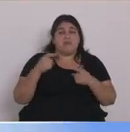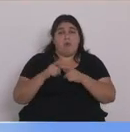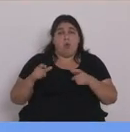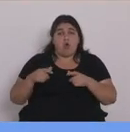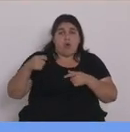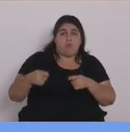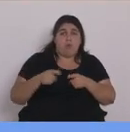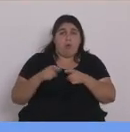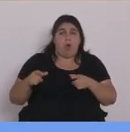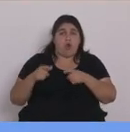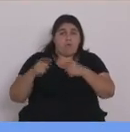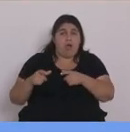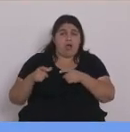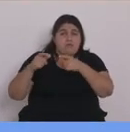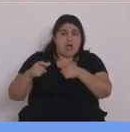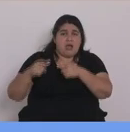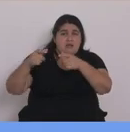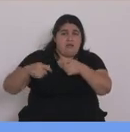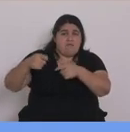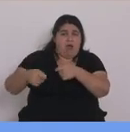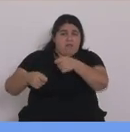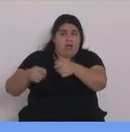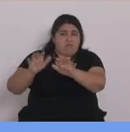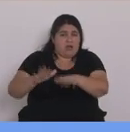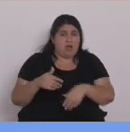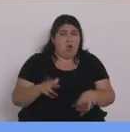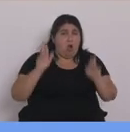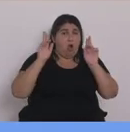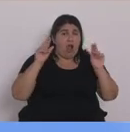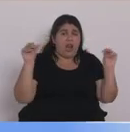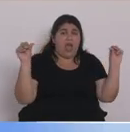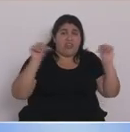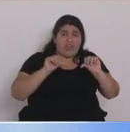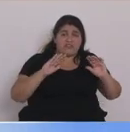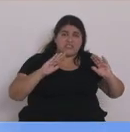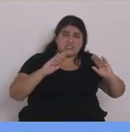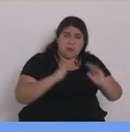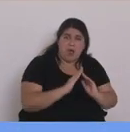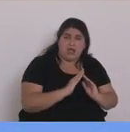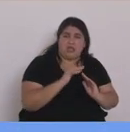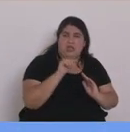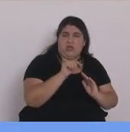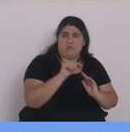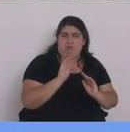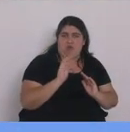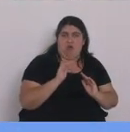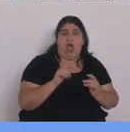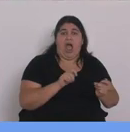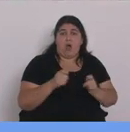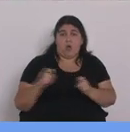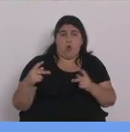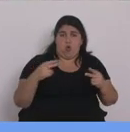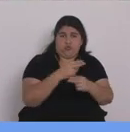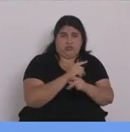o con lo que sea. Bueno, Dios quiera que algún día bajemos el déficit como tiene que ser en gasto innecesario, no haciendo ajustes, sino ajustes en lo que